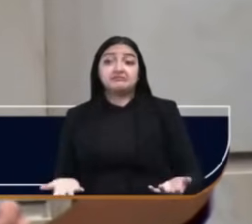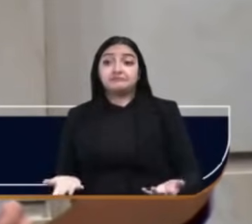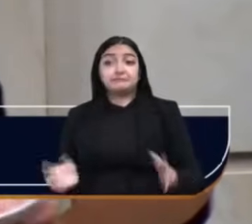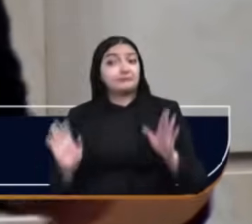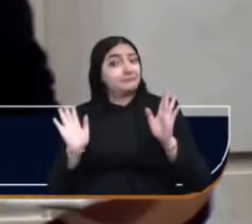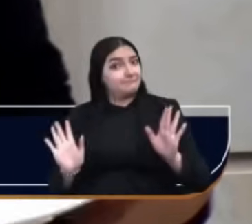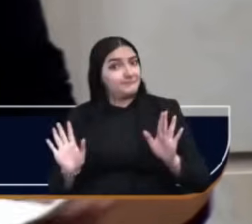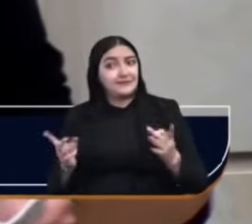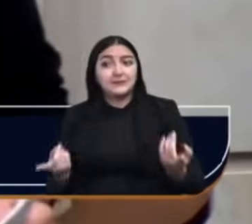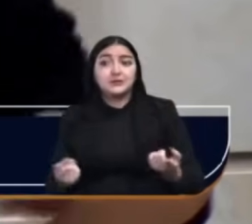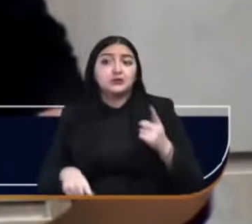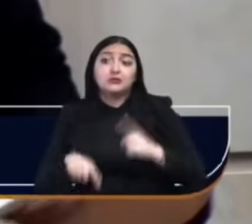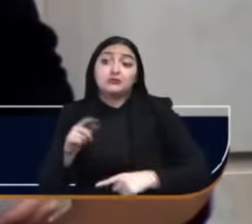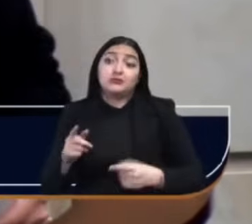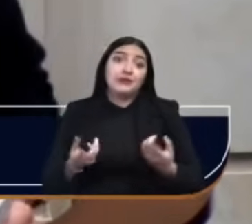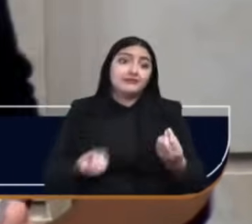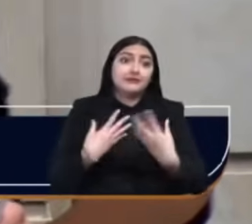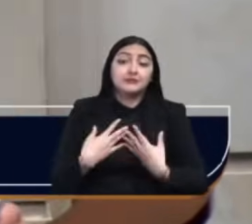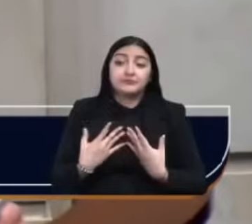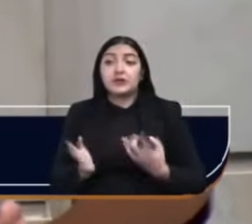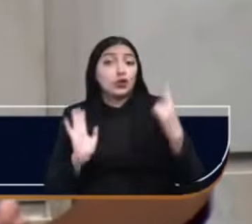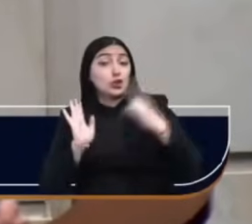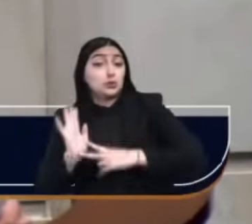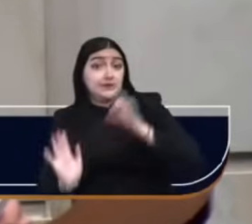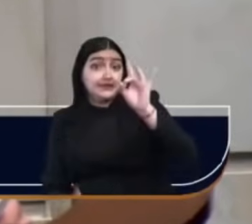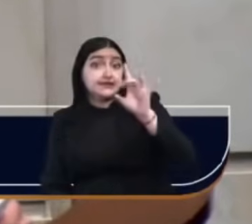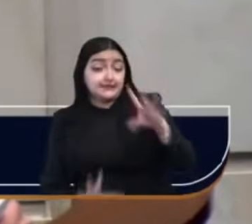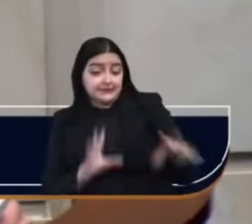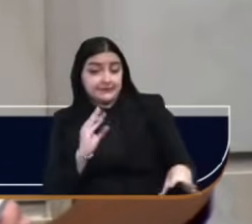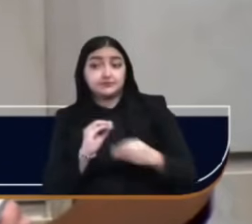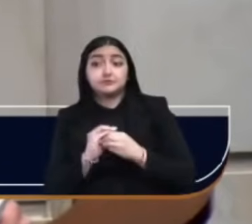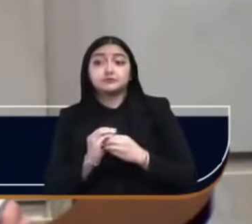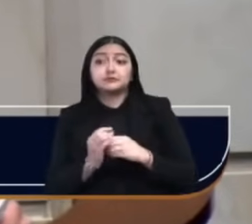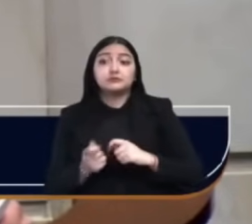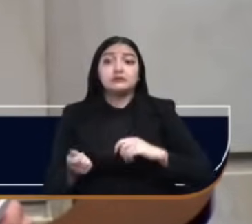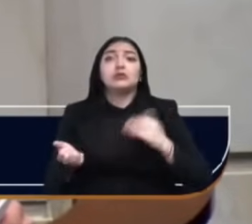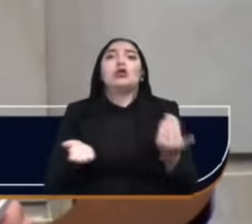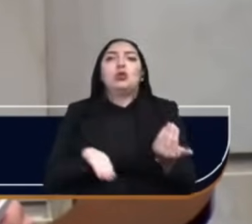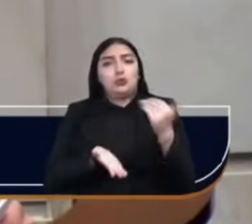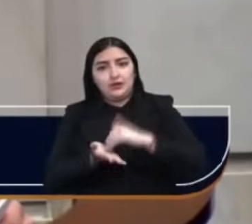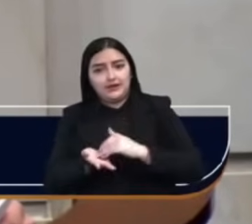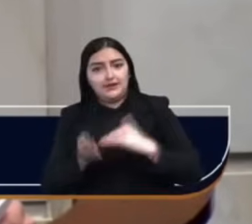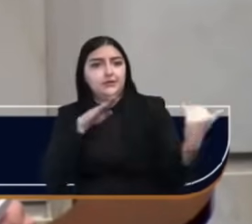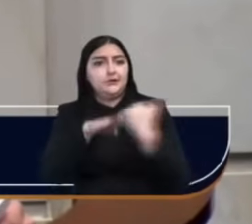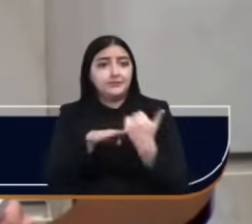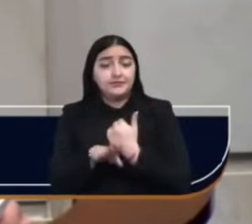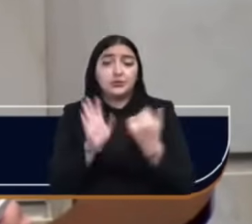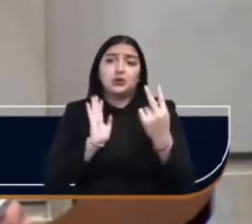no, porque es que no hay que ser agalludos, ¿no? En el 2015, además, se volvió a concesionar la vía